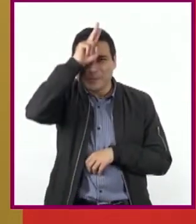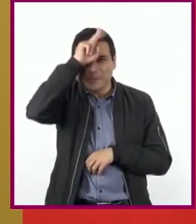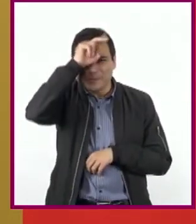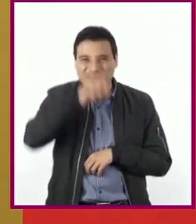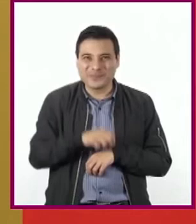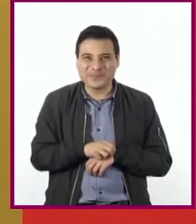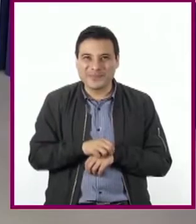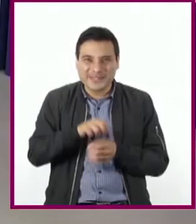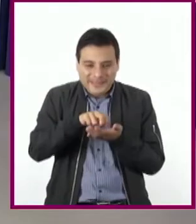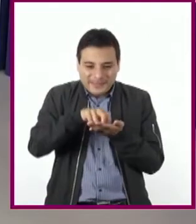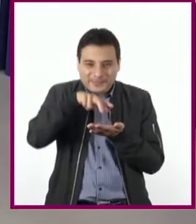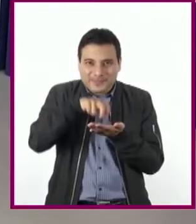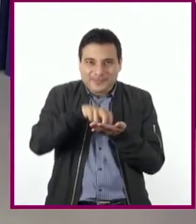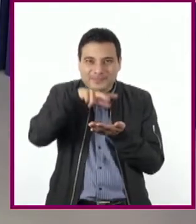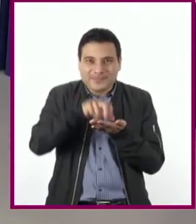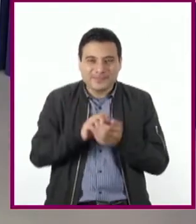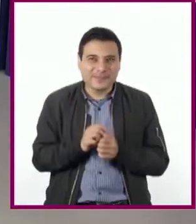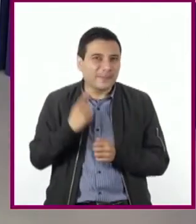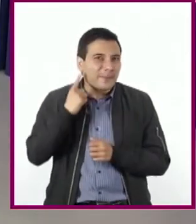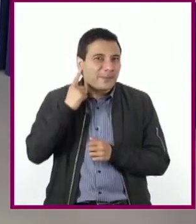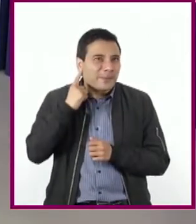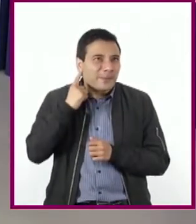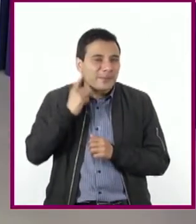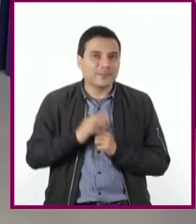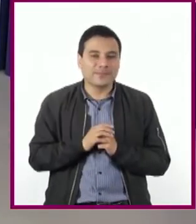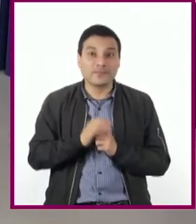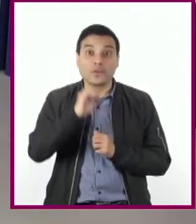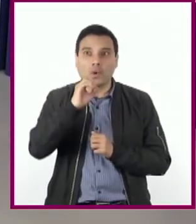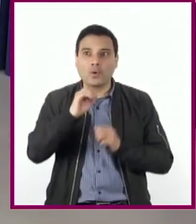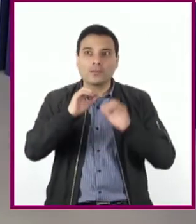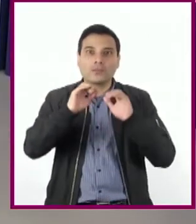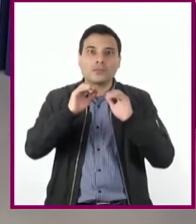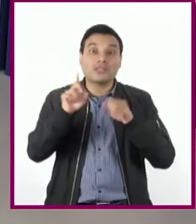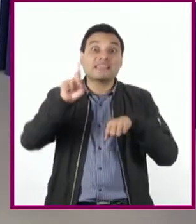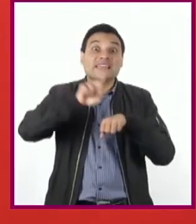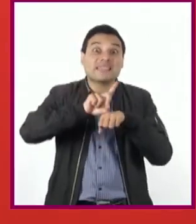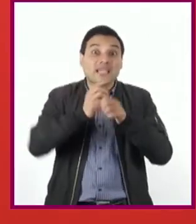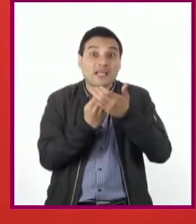alrededor? El murmullo de la gente en el exterior durante el día.